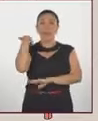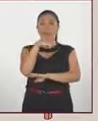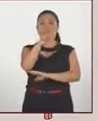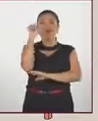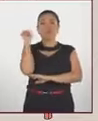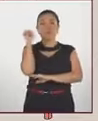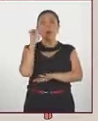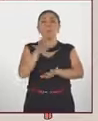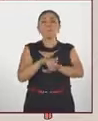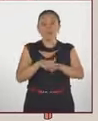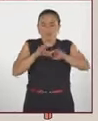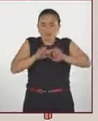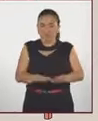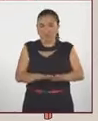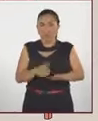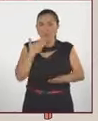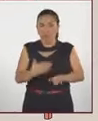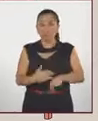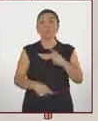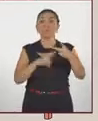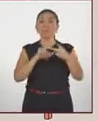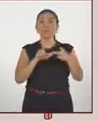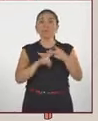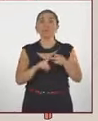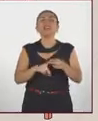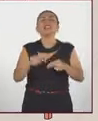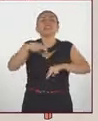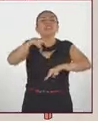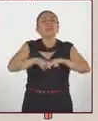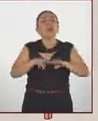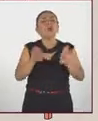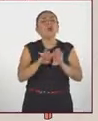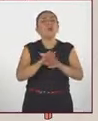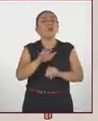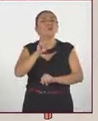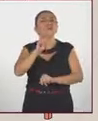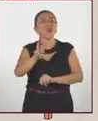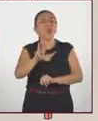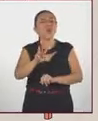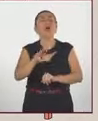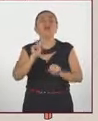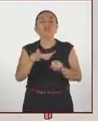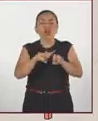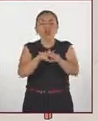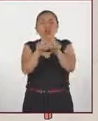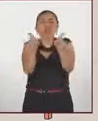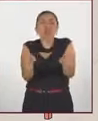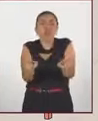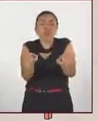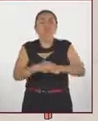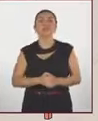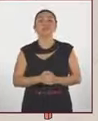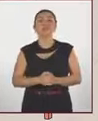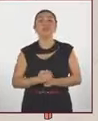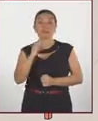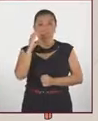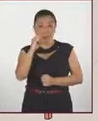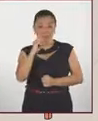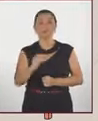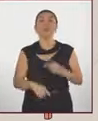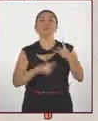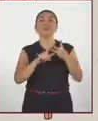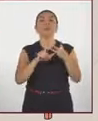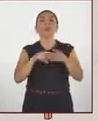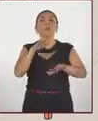pies en el suelo. Inciso B, sentado en W, rodillas hacia afuera. Inciso C, pies colgando